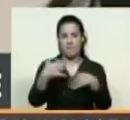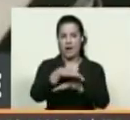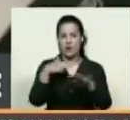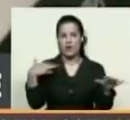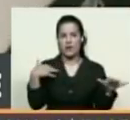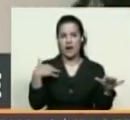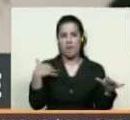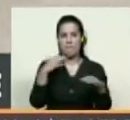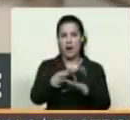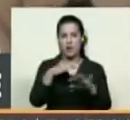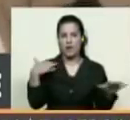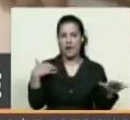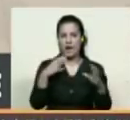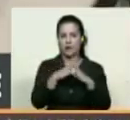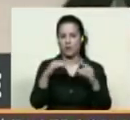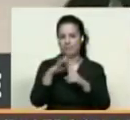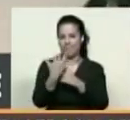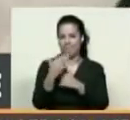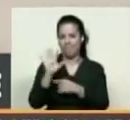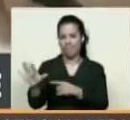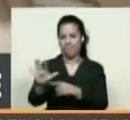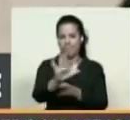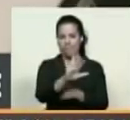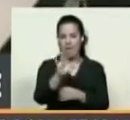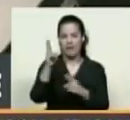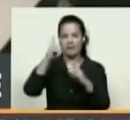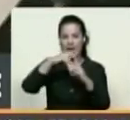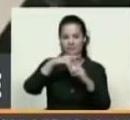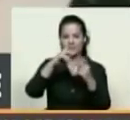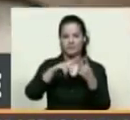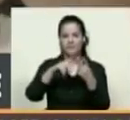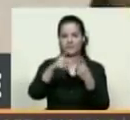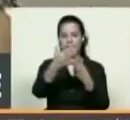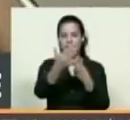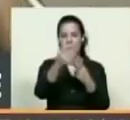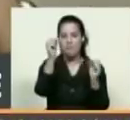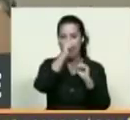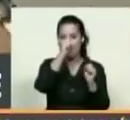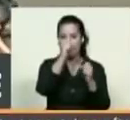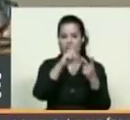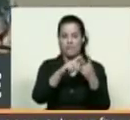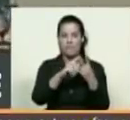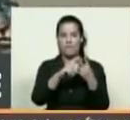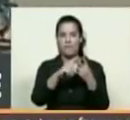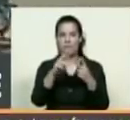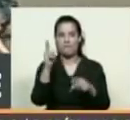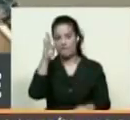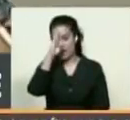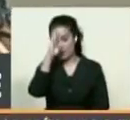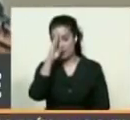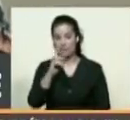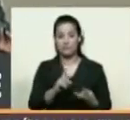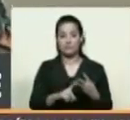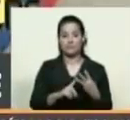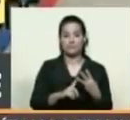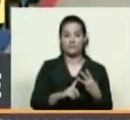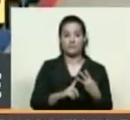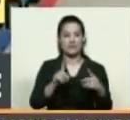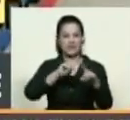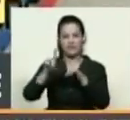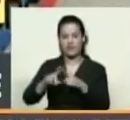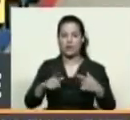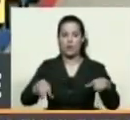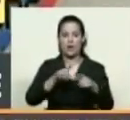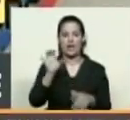los casos que se dieron en los estados, en Táchira, en Mérida, en Barinas, en los distintos